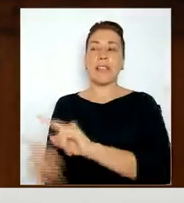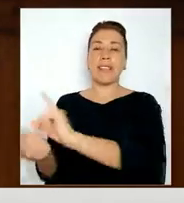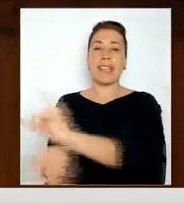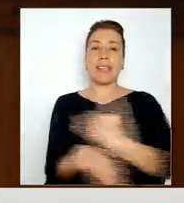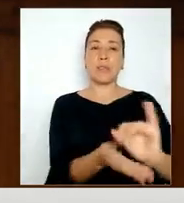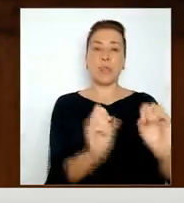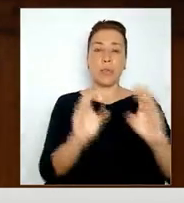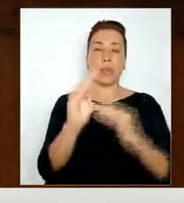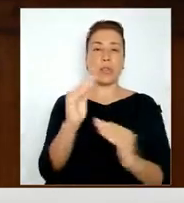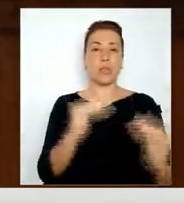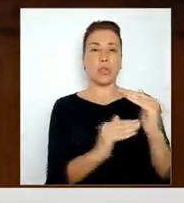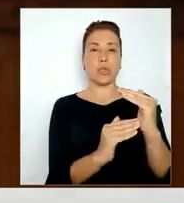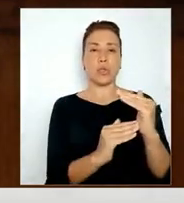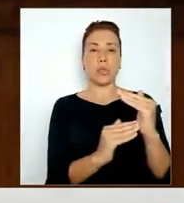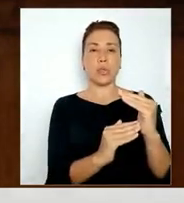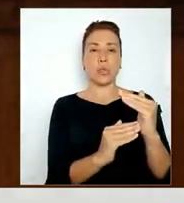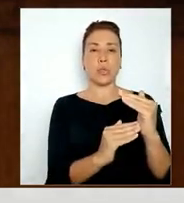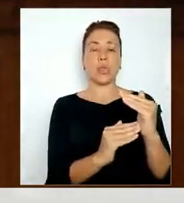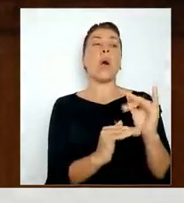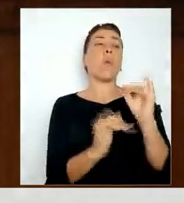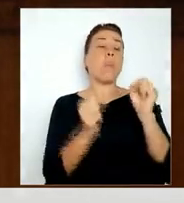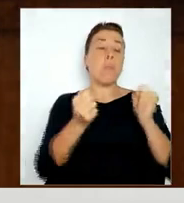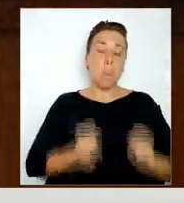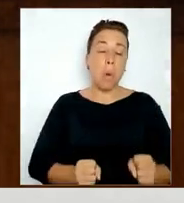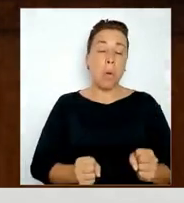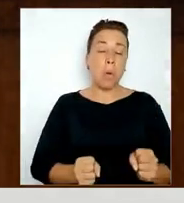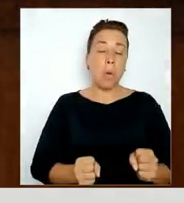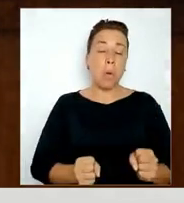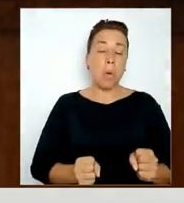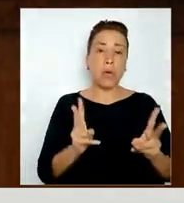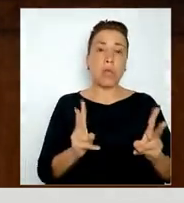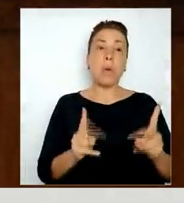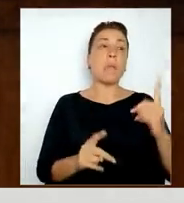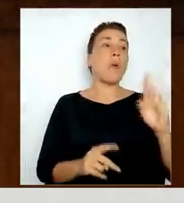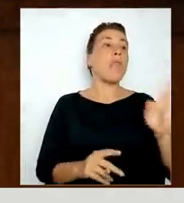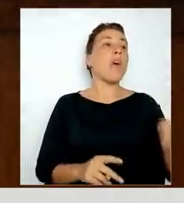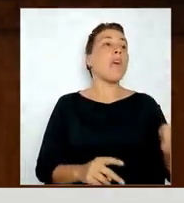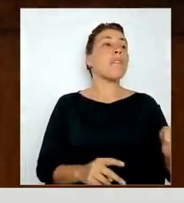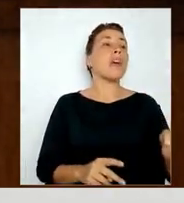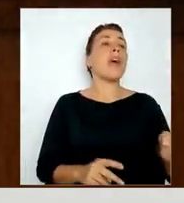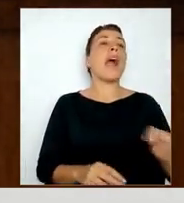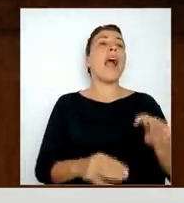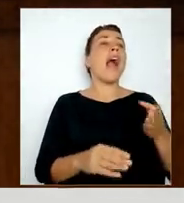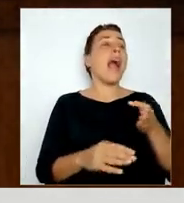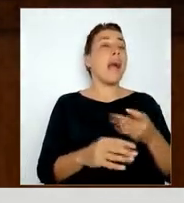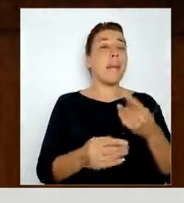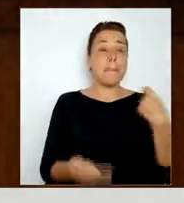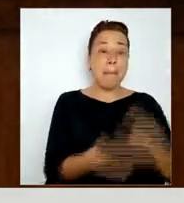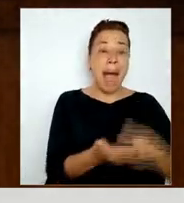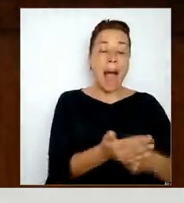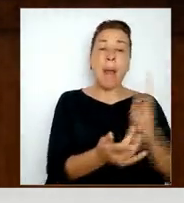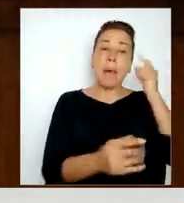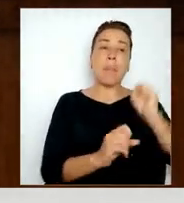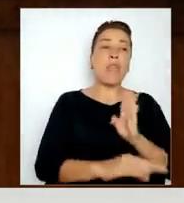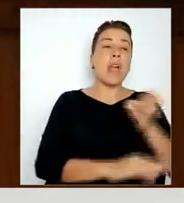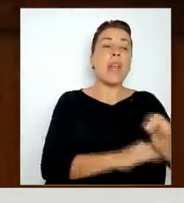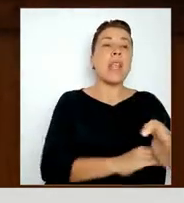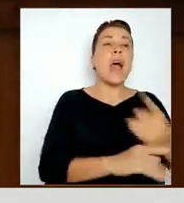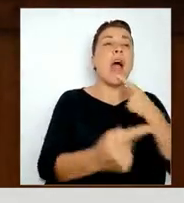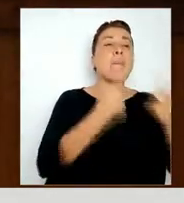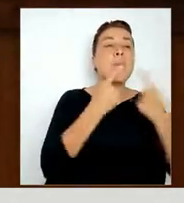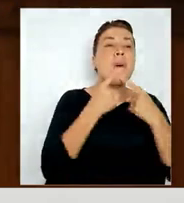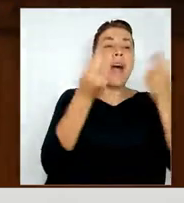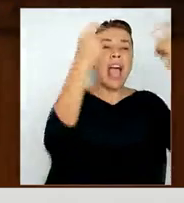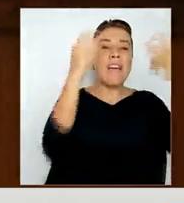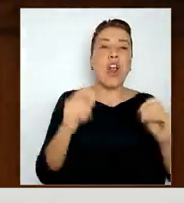estaban facultadas para condicionar la rendición de exámenes u otras evaluaciones y el otorgamiento de